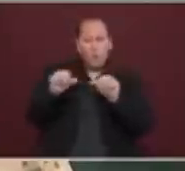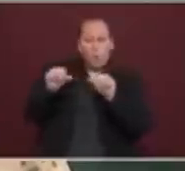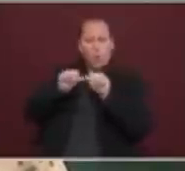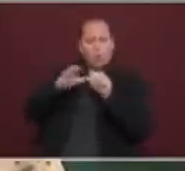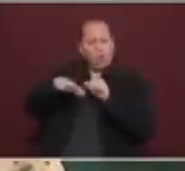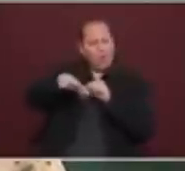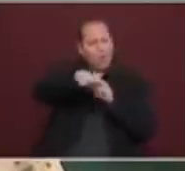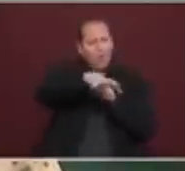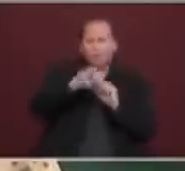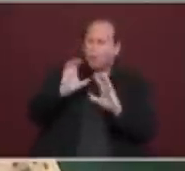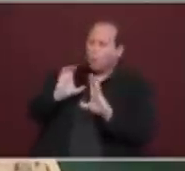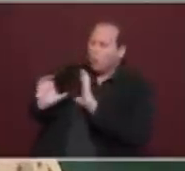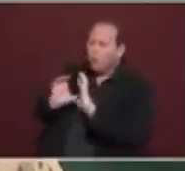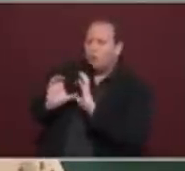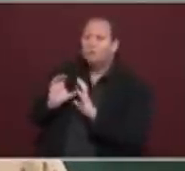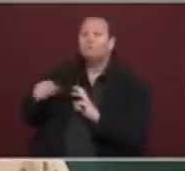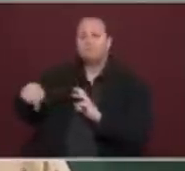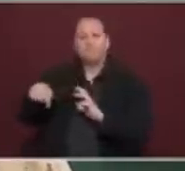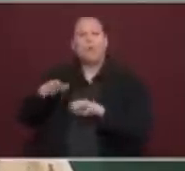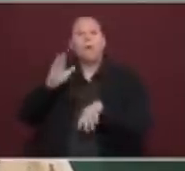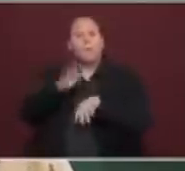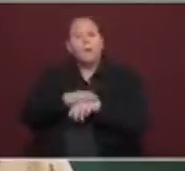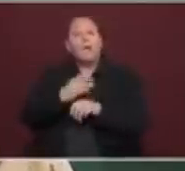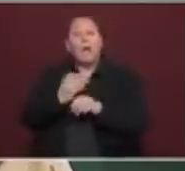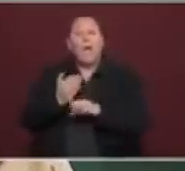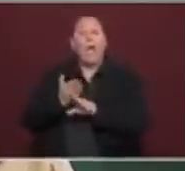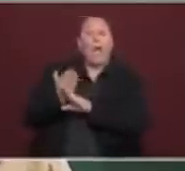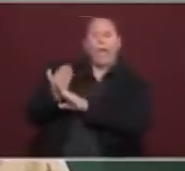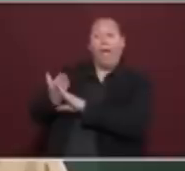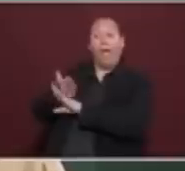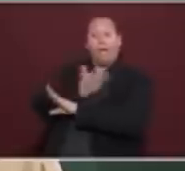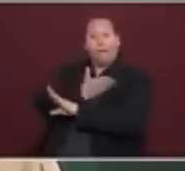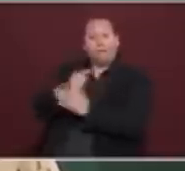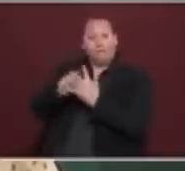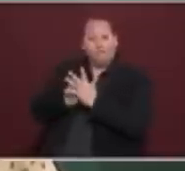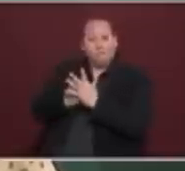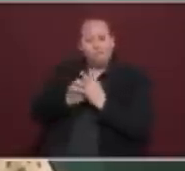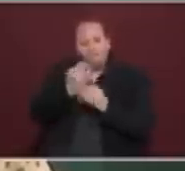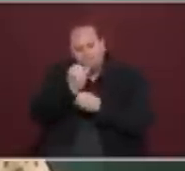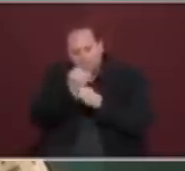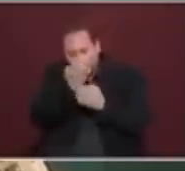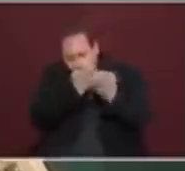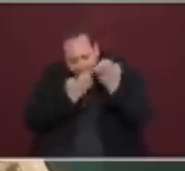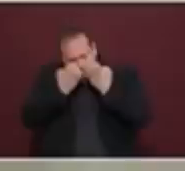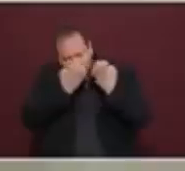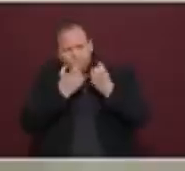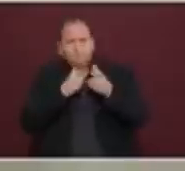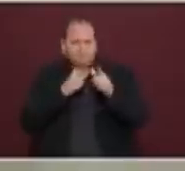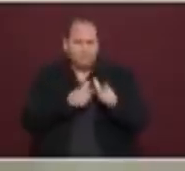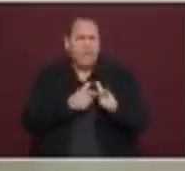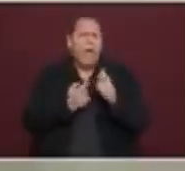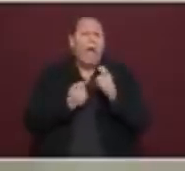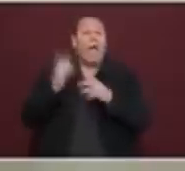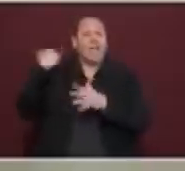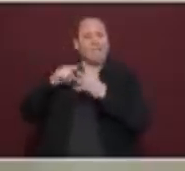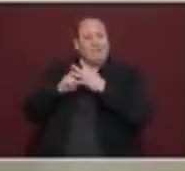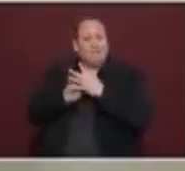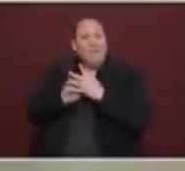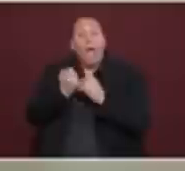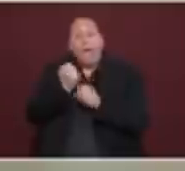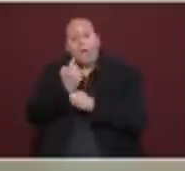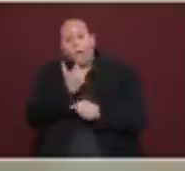van a estar en constante evaluación en el inicio de la estrategia se determinaron algunas y se están